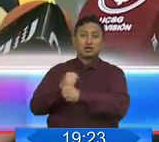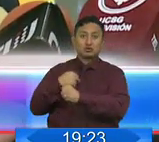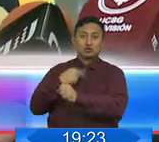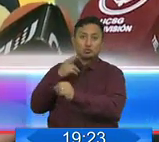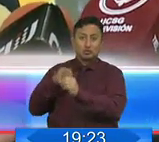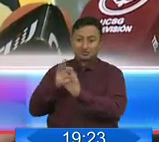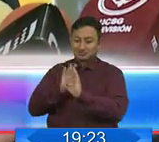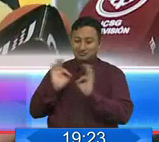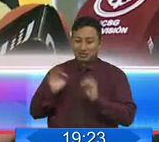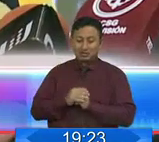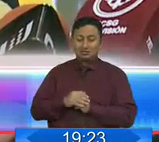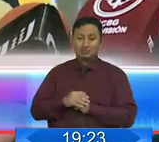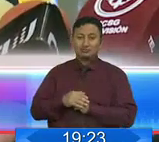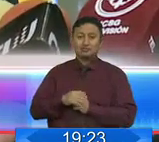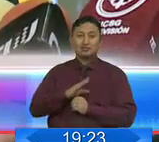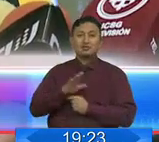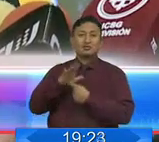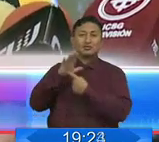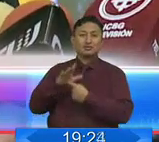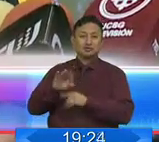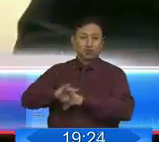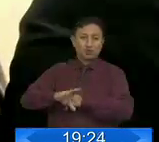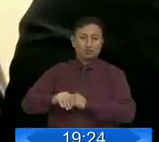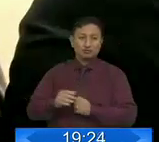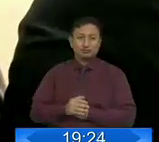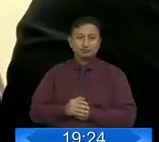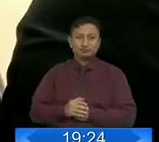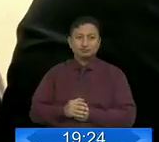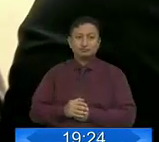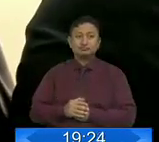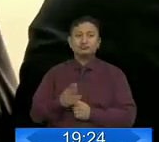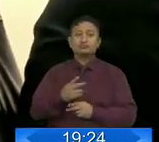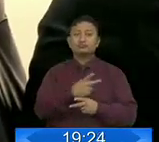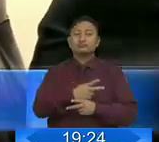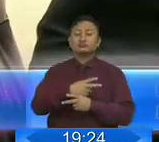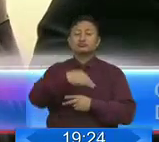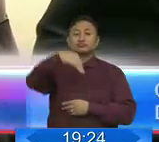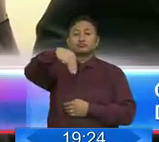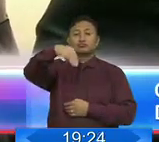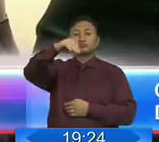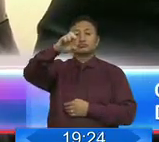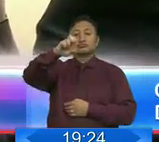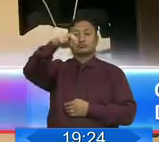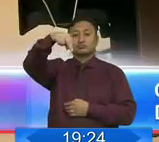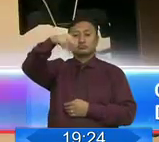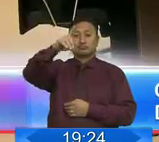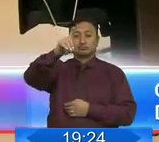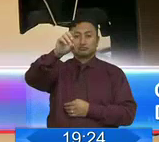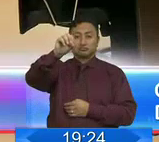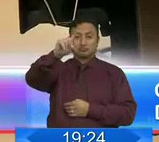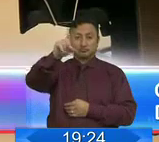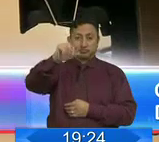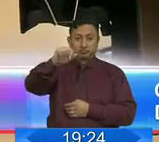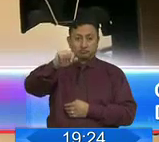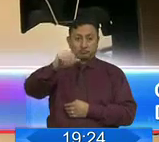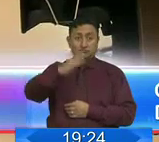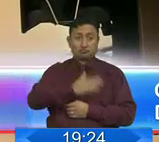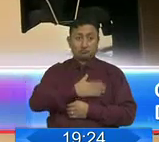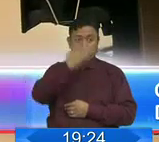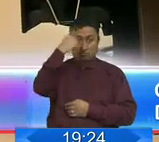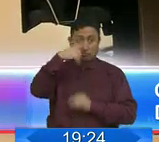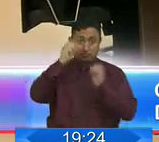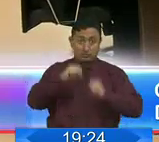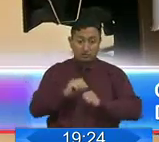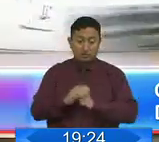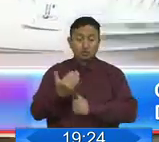de opresión y de corrupción. El consejero Eduardo Mendoza defiende la decisión del Consejo de Participación al elegir a los